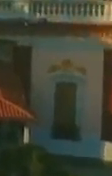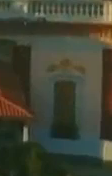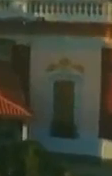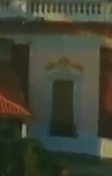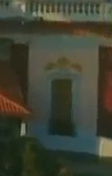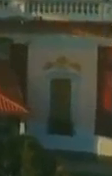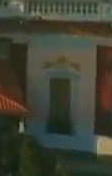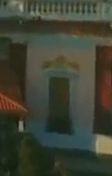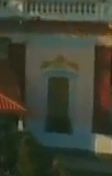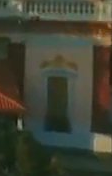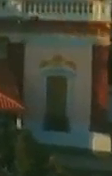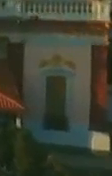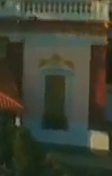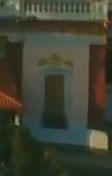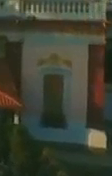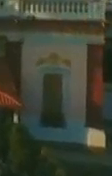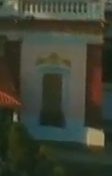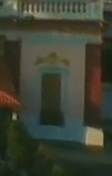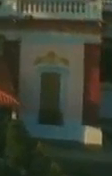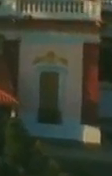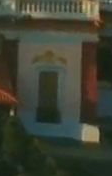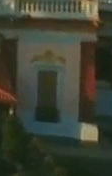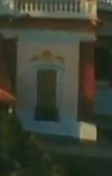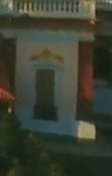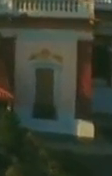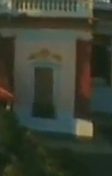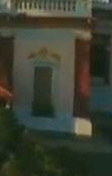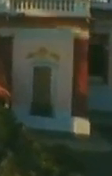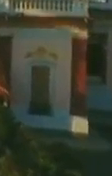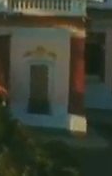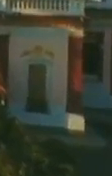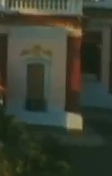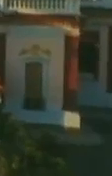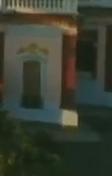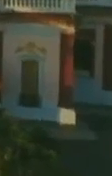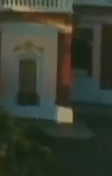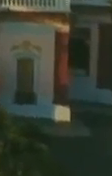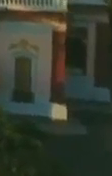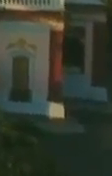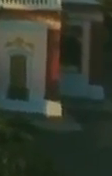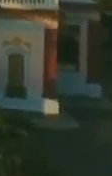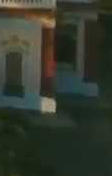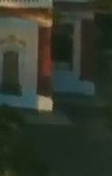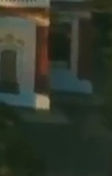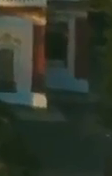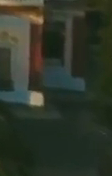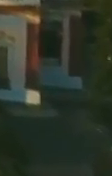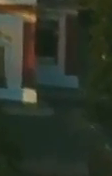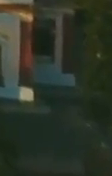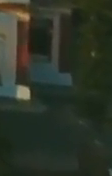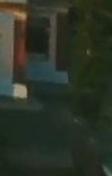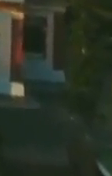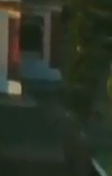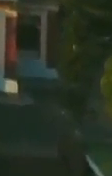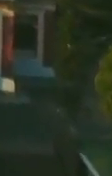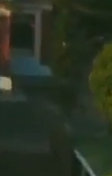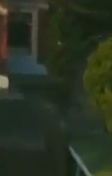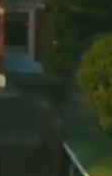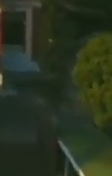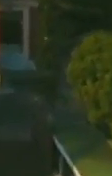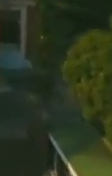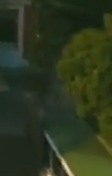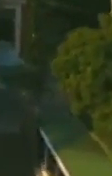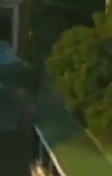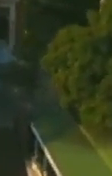en resistencia, a pesar de las 502 medidas coercitivas unilaterales que han sido